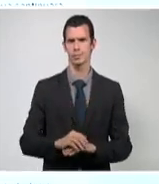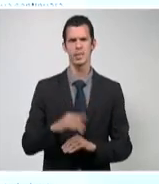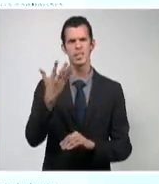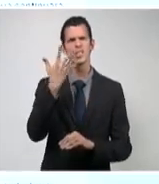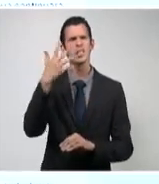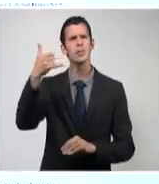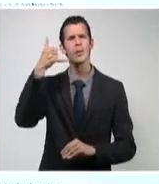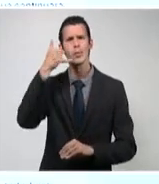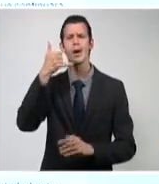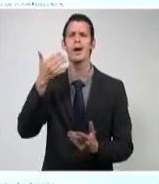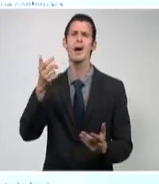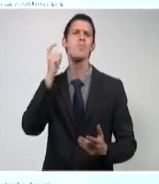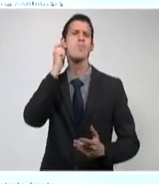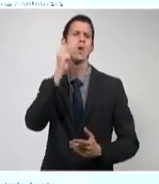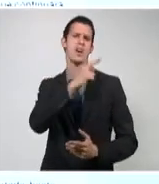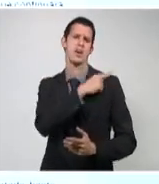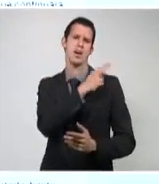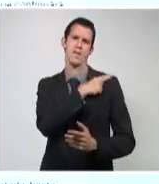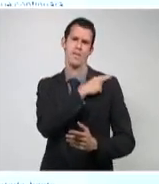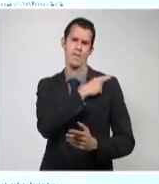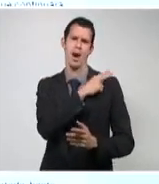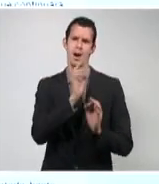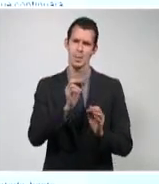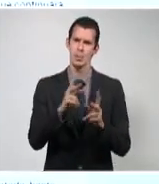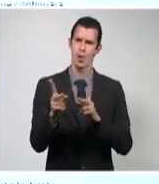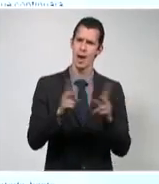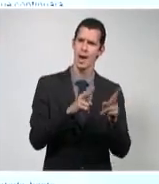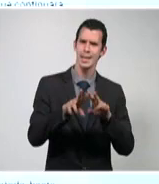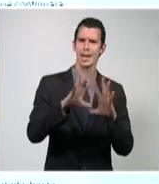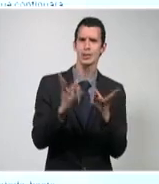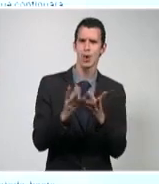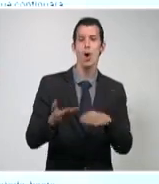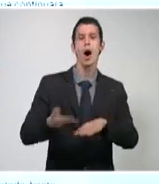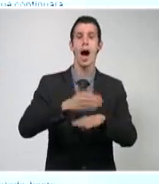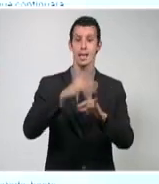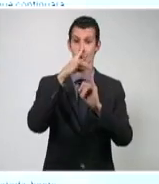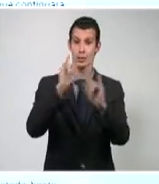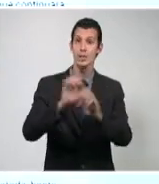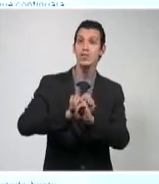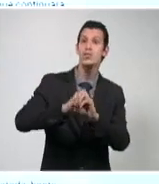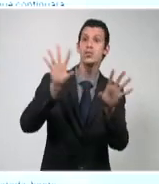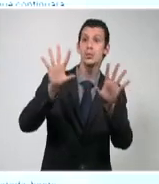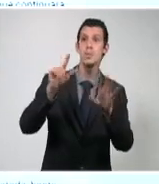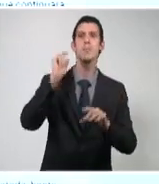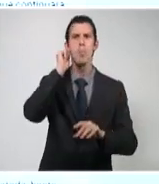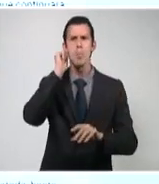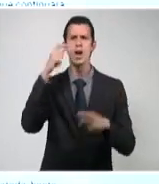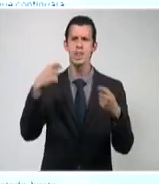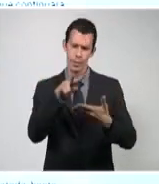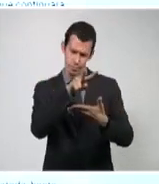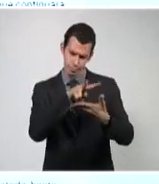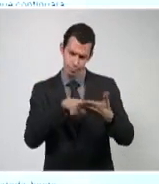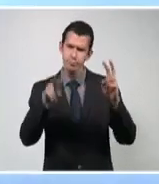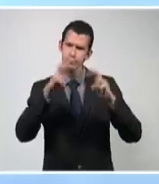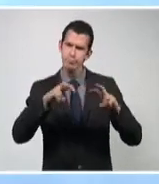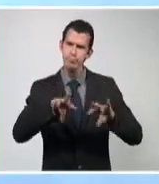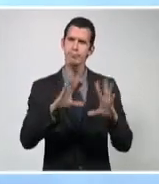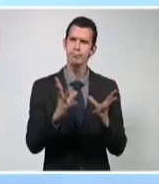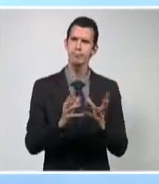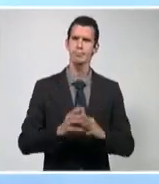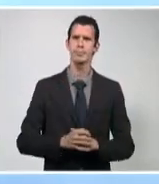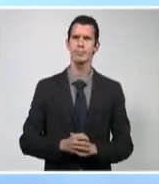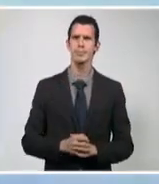ayer comenzó a circular, no sé si lo han visto, en las redes, un testimonio de este mismo joven. Está en varias páginas de Facebook. Vamos a ver ese testimonio, qué fue lo